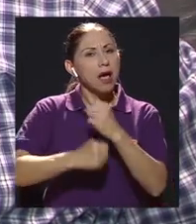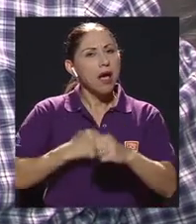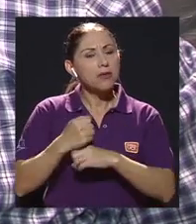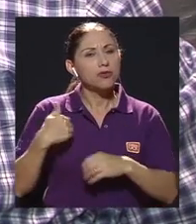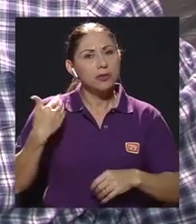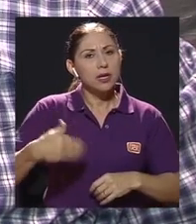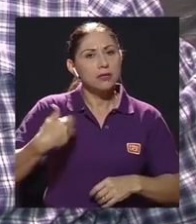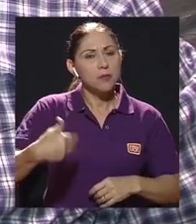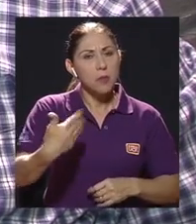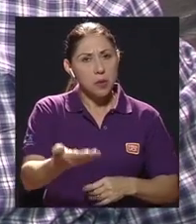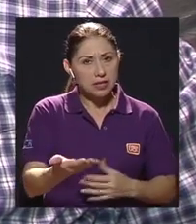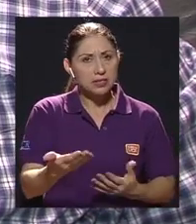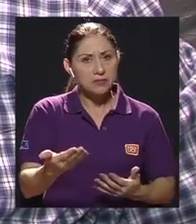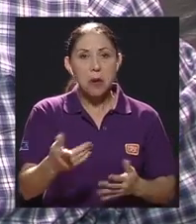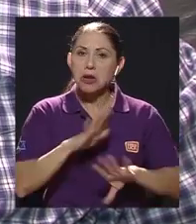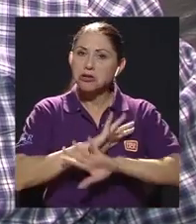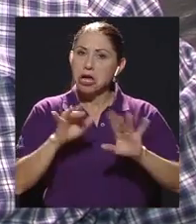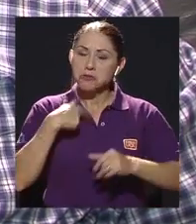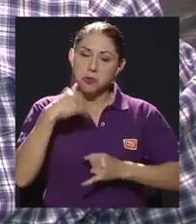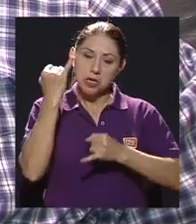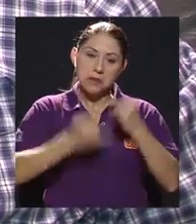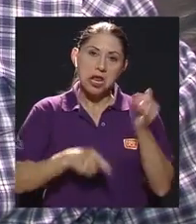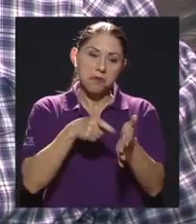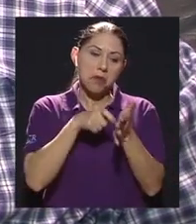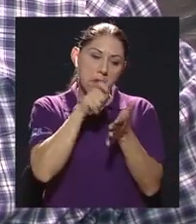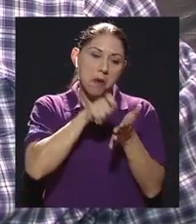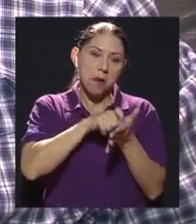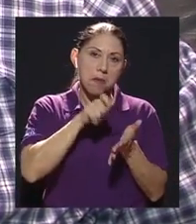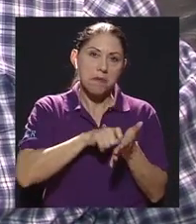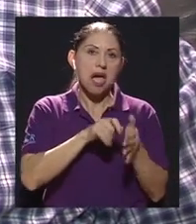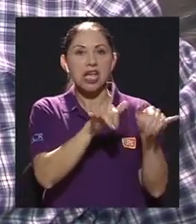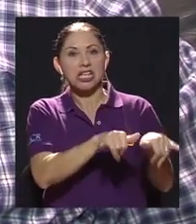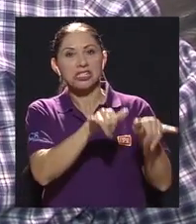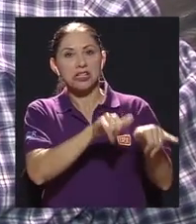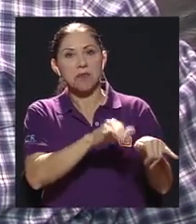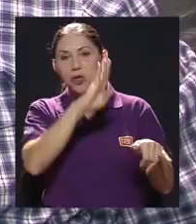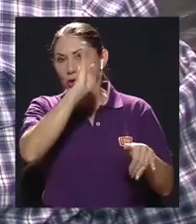después, bueno, yo terminé mi tesis, ahí está, nunca la publiqué, porque